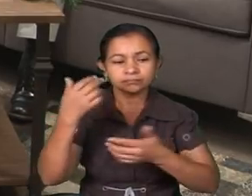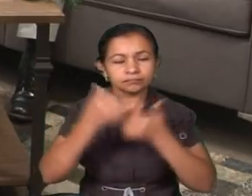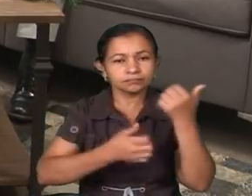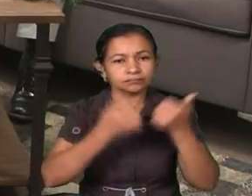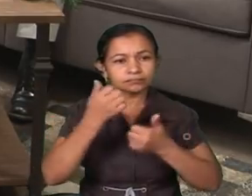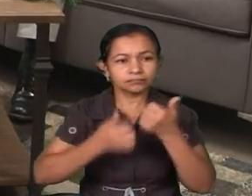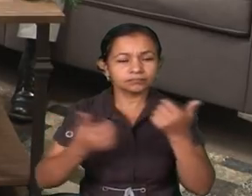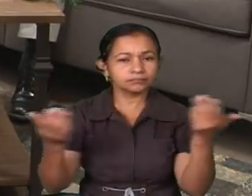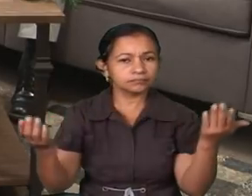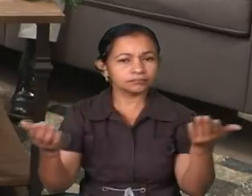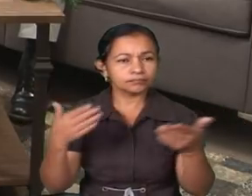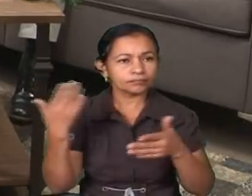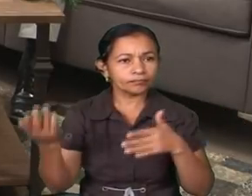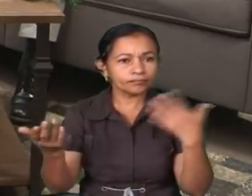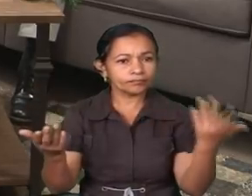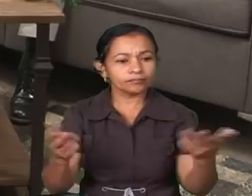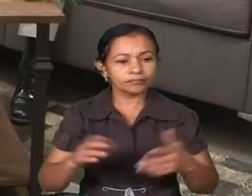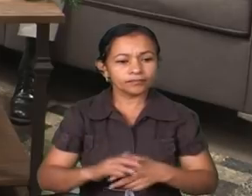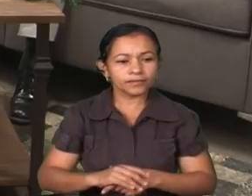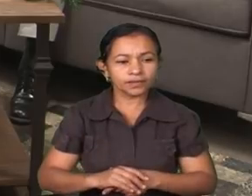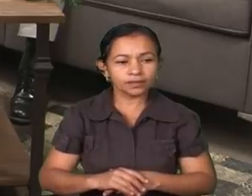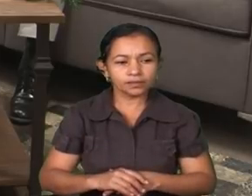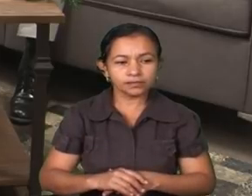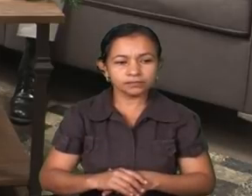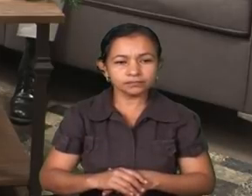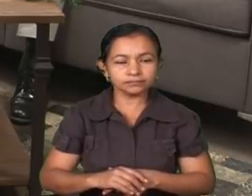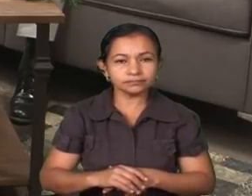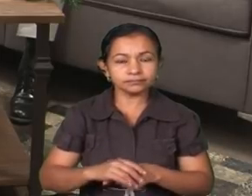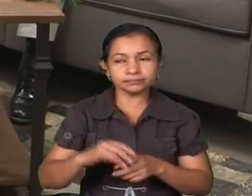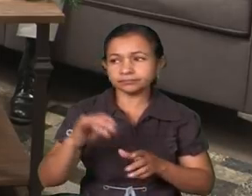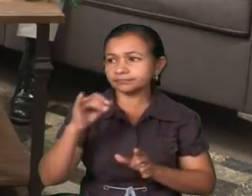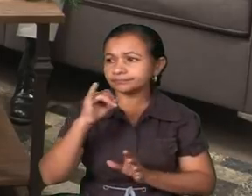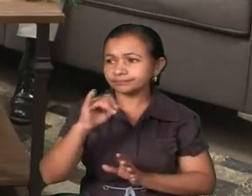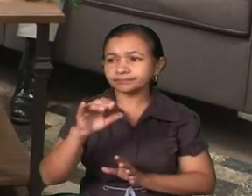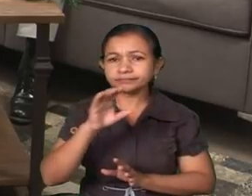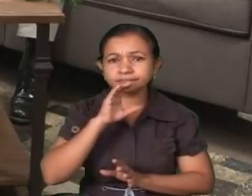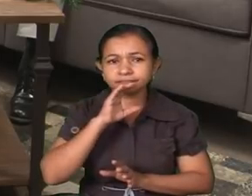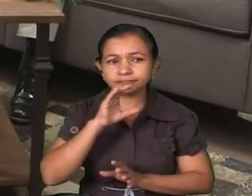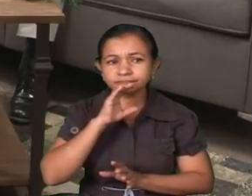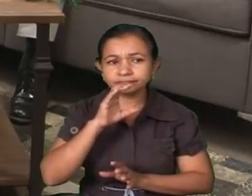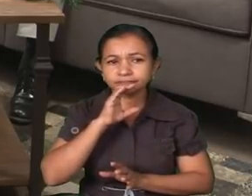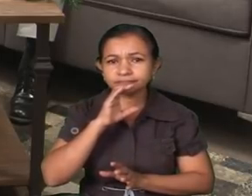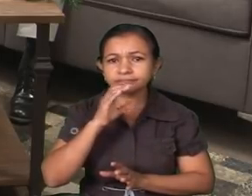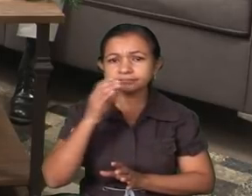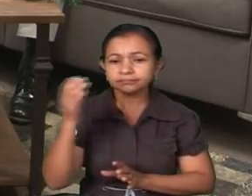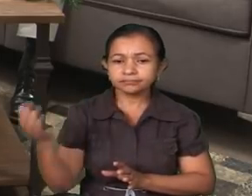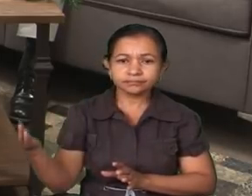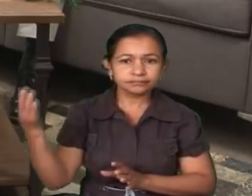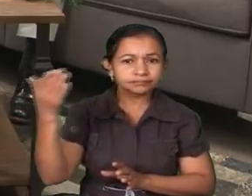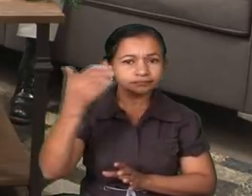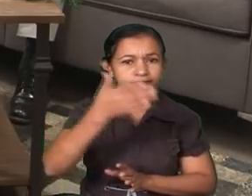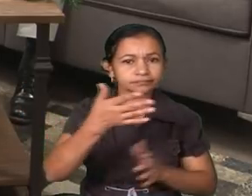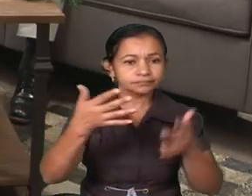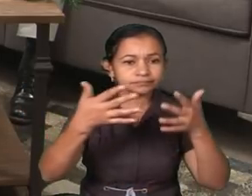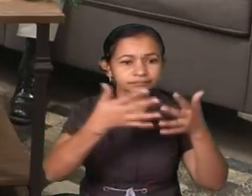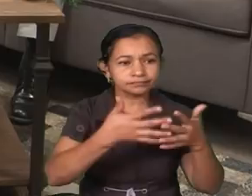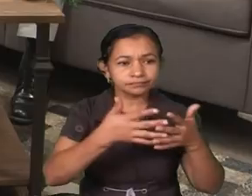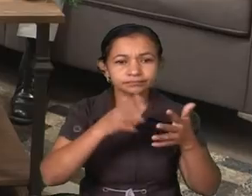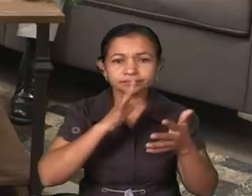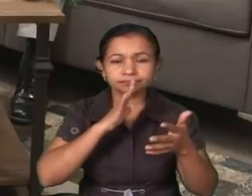planteamiento? Sí, Cuba también fue a Estados Unidos varias veces a hablar con el